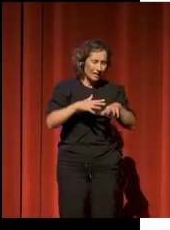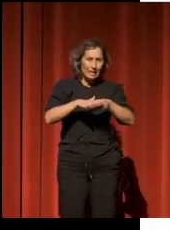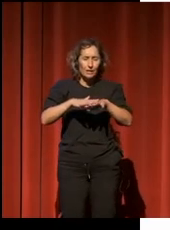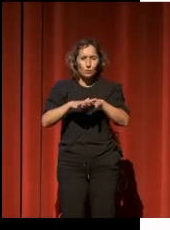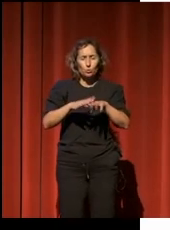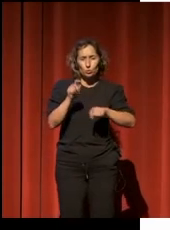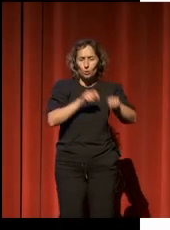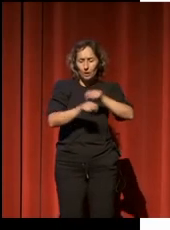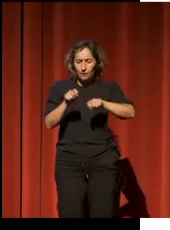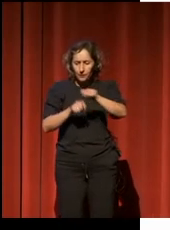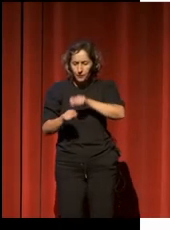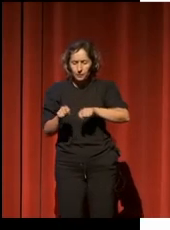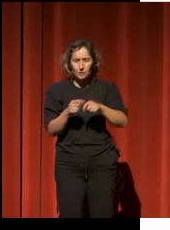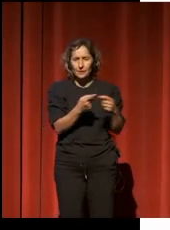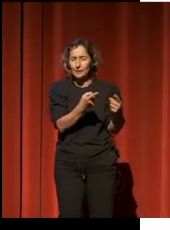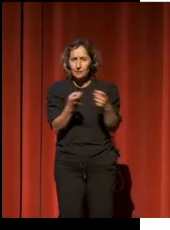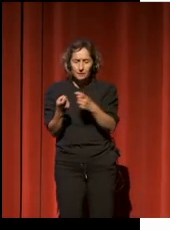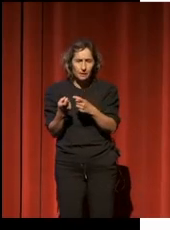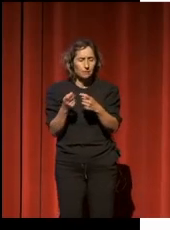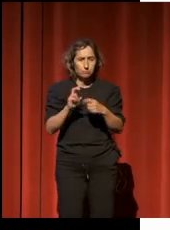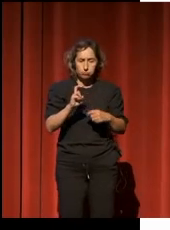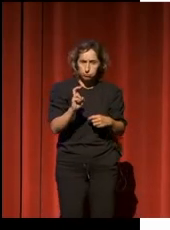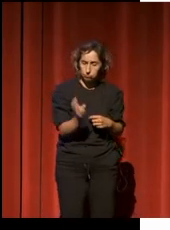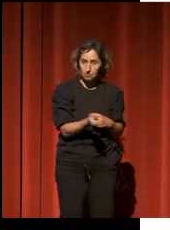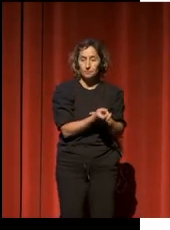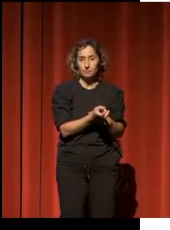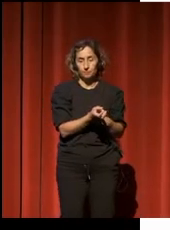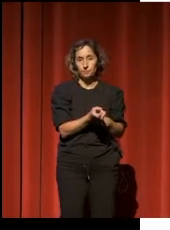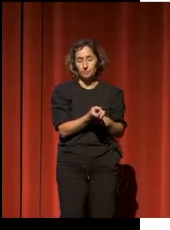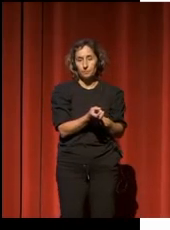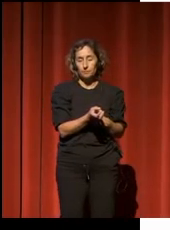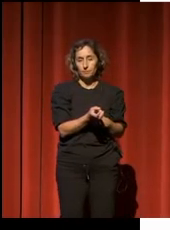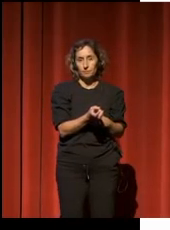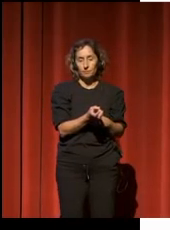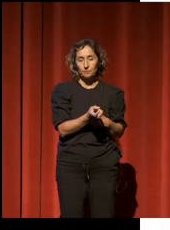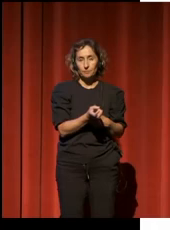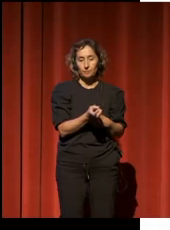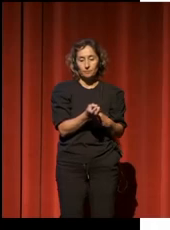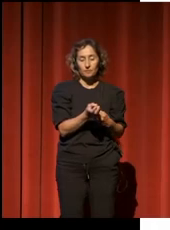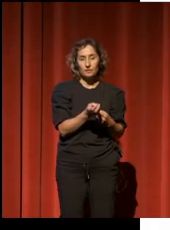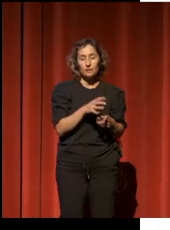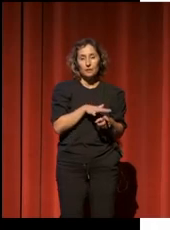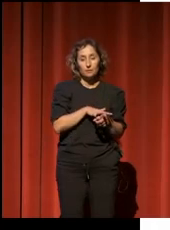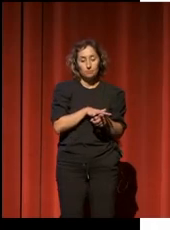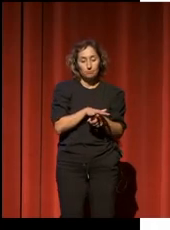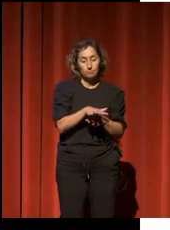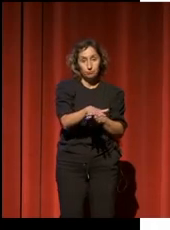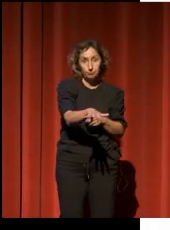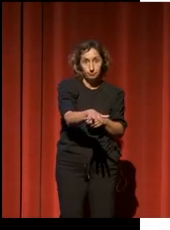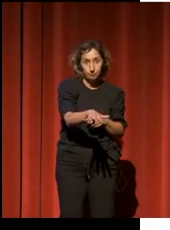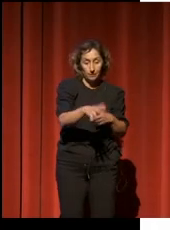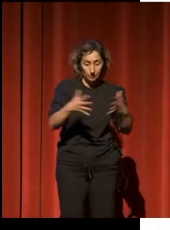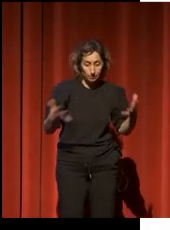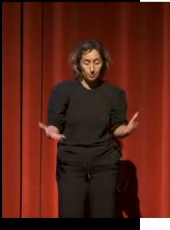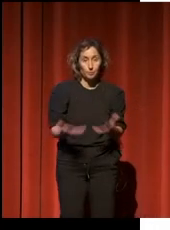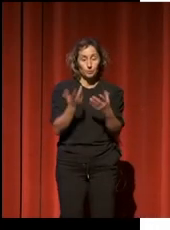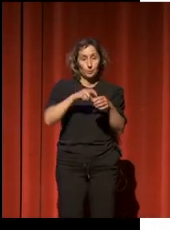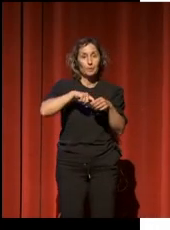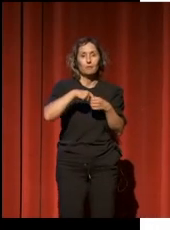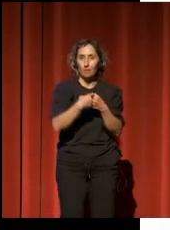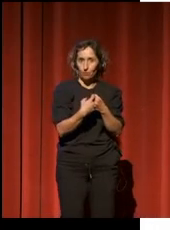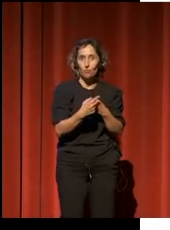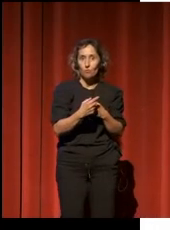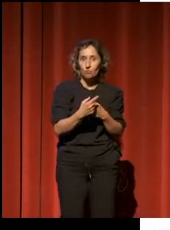Ah de necesidades etcétera que lógicamente revierte en la propia promoción de la participación